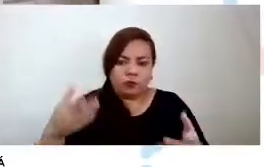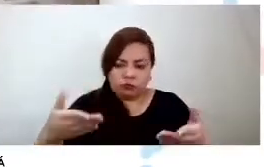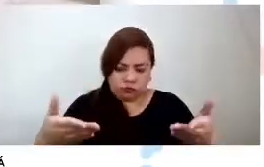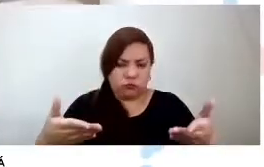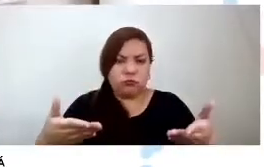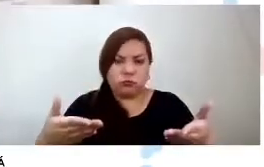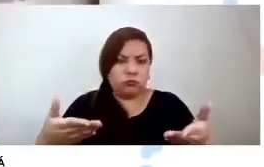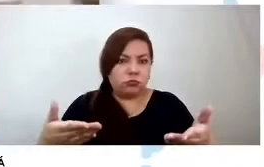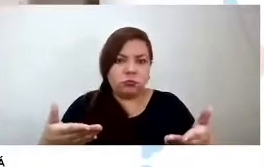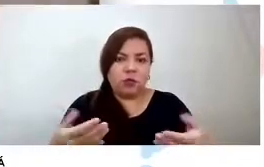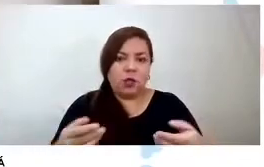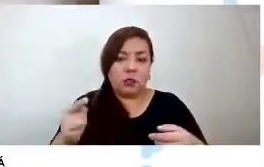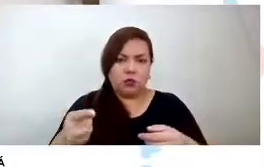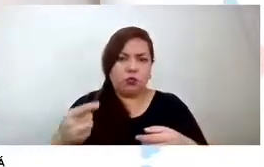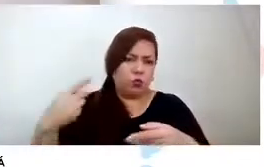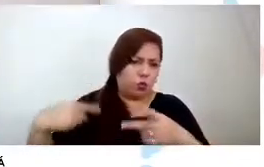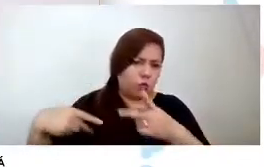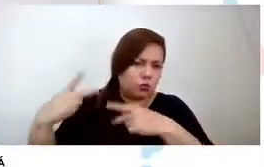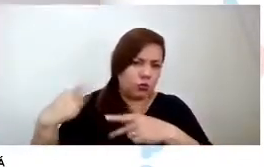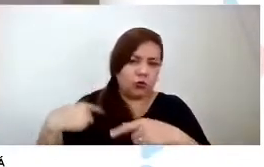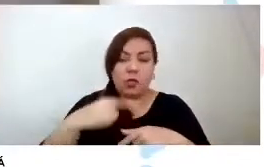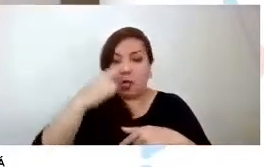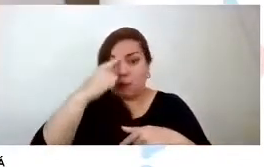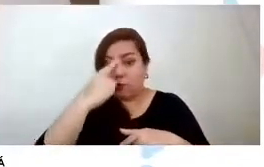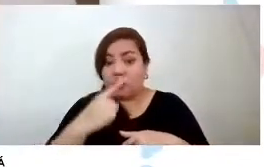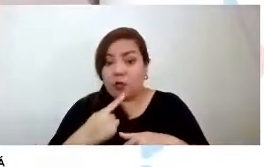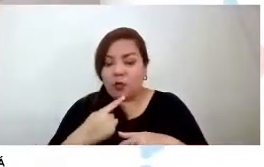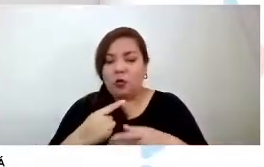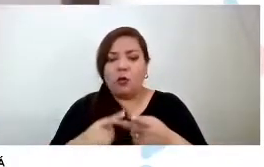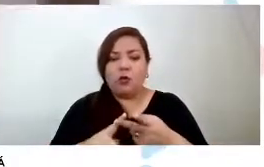Hace un recuento de la historia del museo,